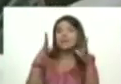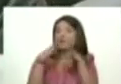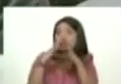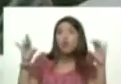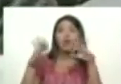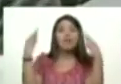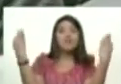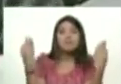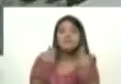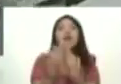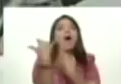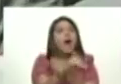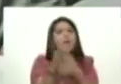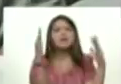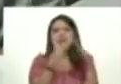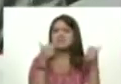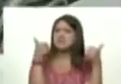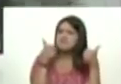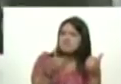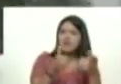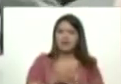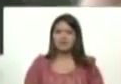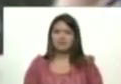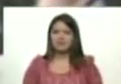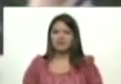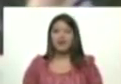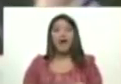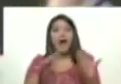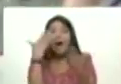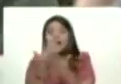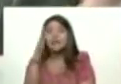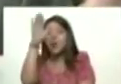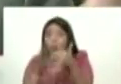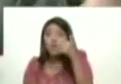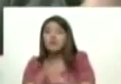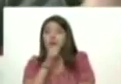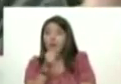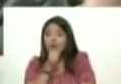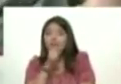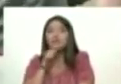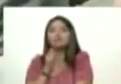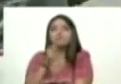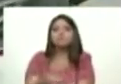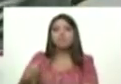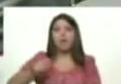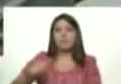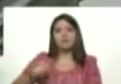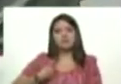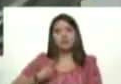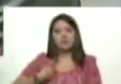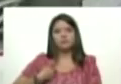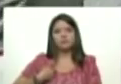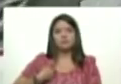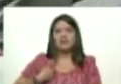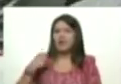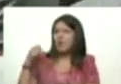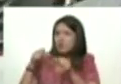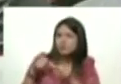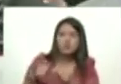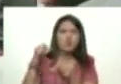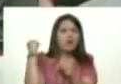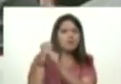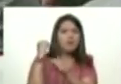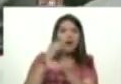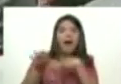una vivienda digna. No vamos a descansar hasta que el último abuelito tenga su pensión. No vamos a descansar hasta